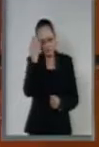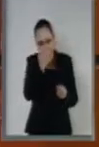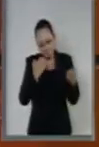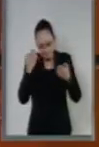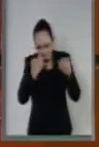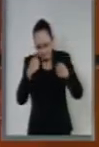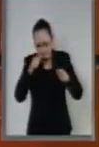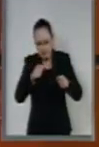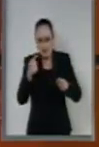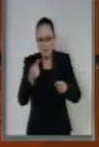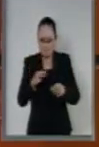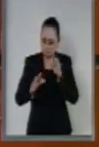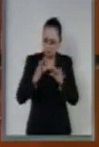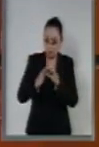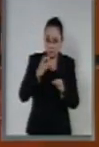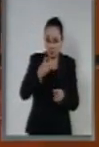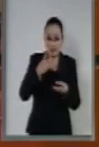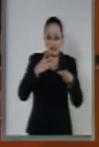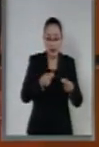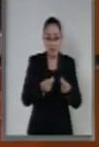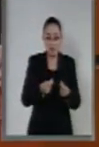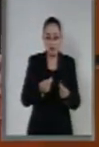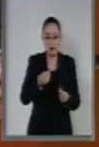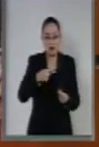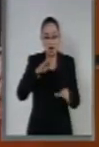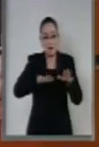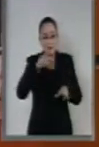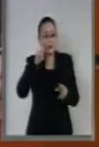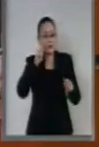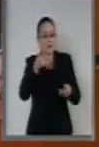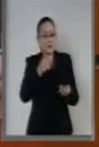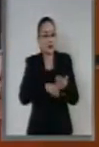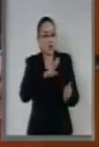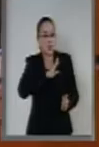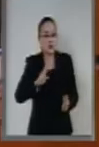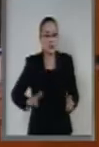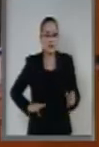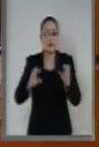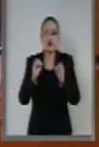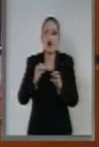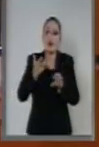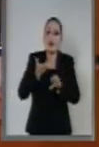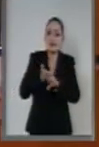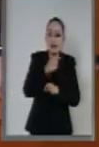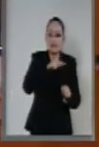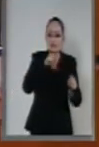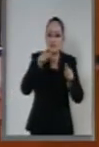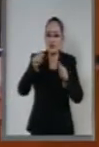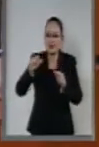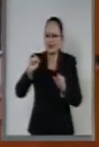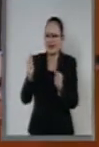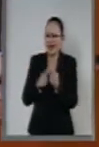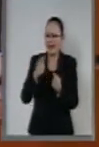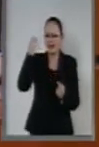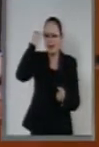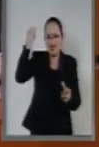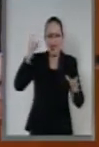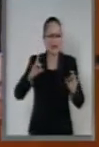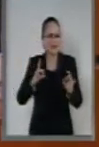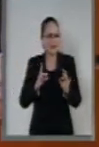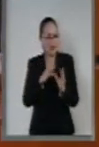misma muchas veces vemos en los municipios en los estados obras que son ocurrencias del gobernante